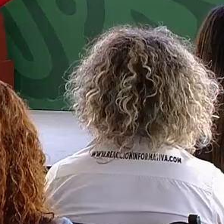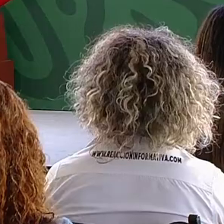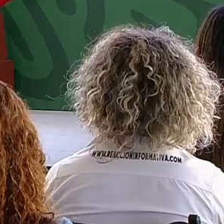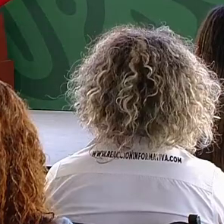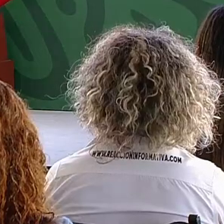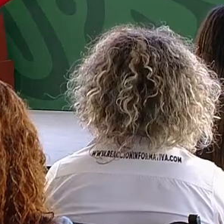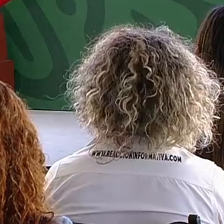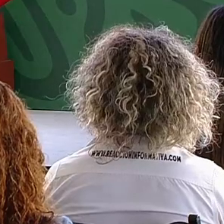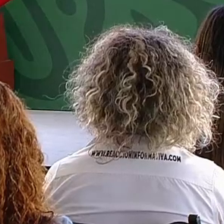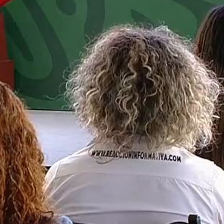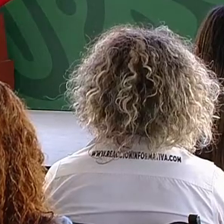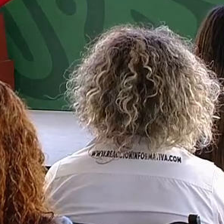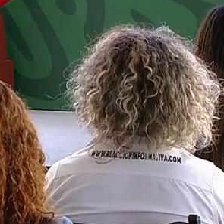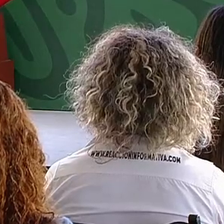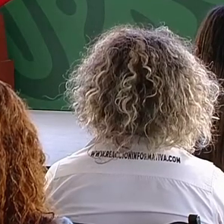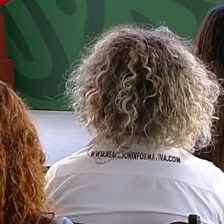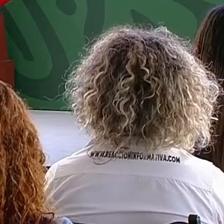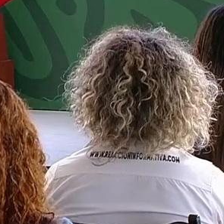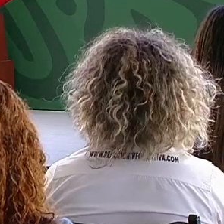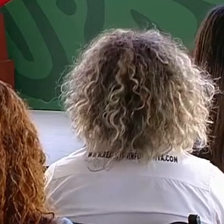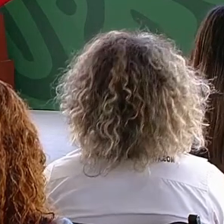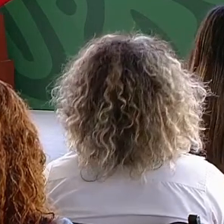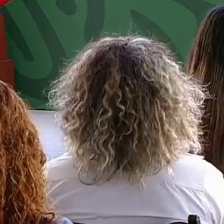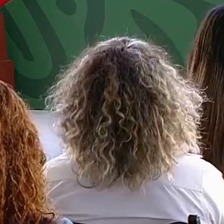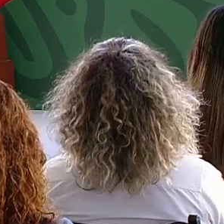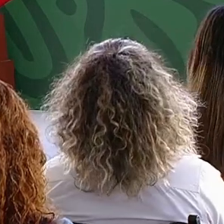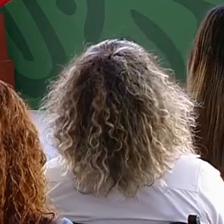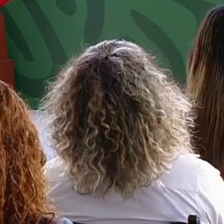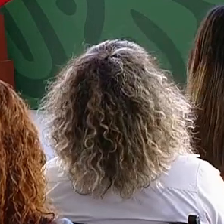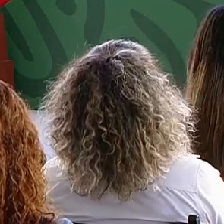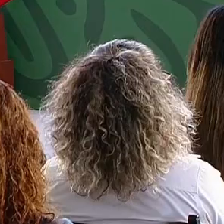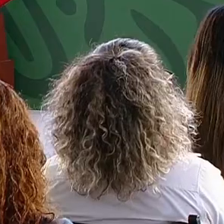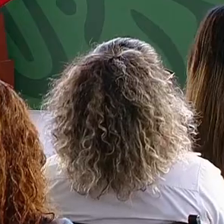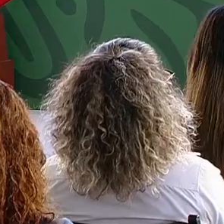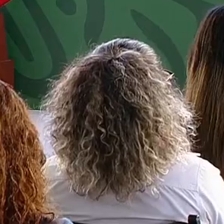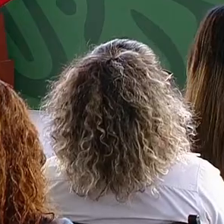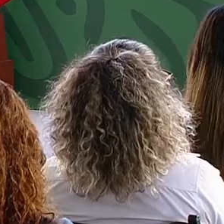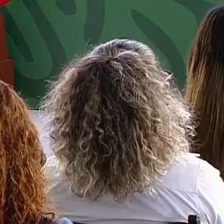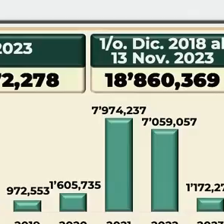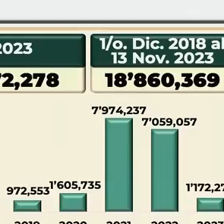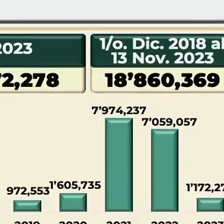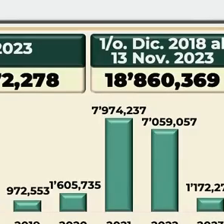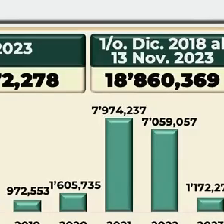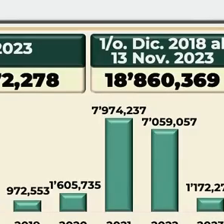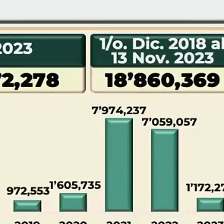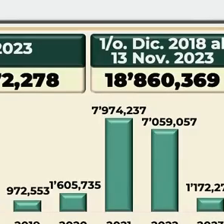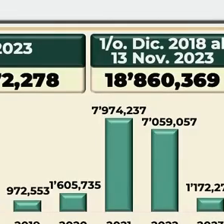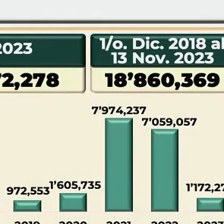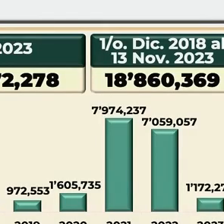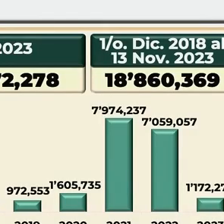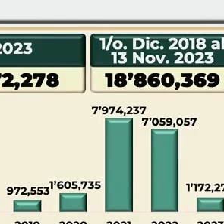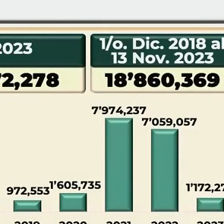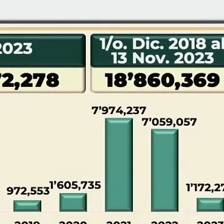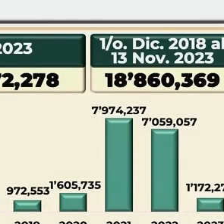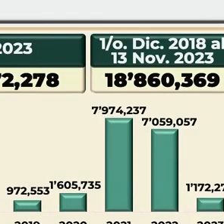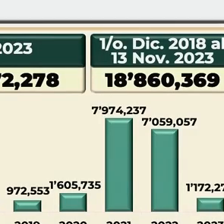33.665. En lo que se refiere a granadas y cartuchos, en noviembre fueron 10, en lo que va del